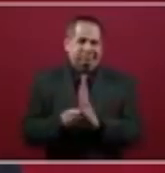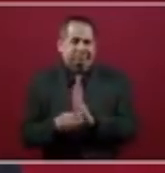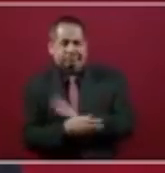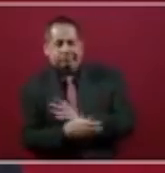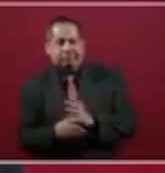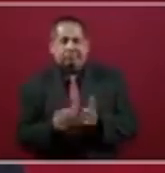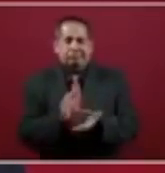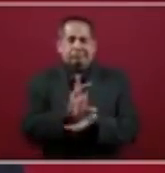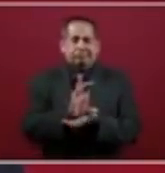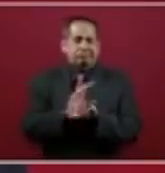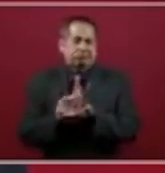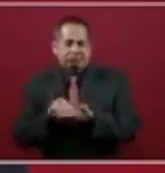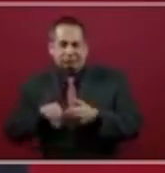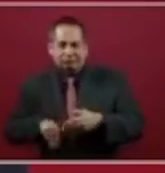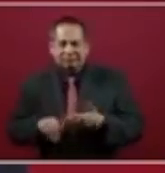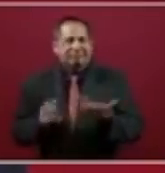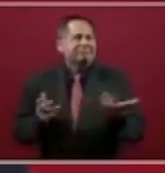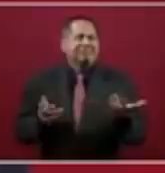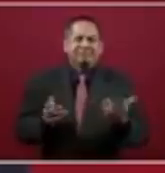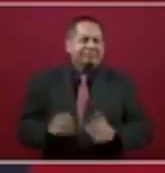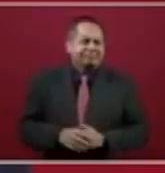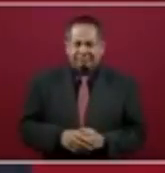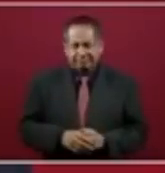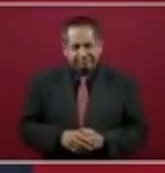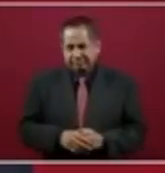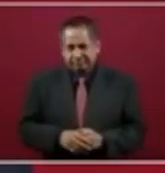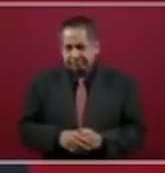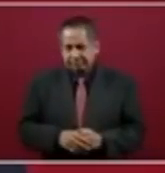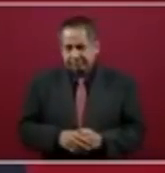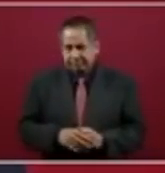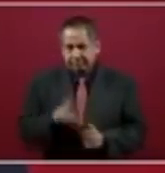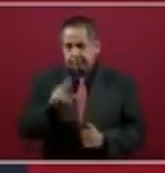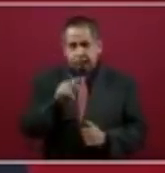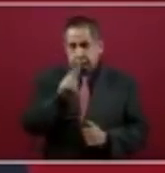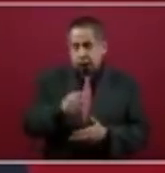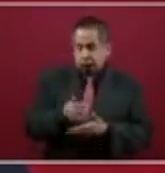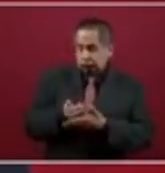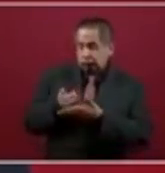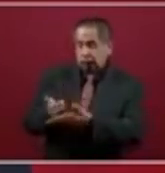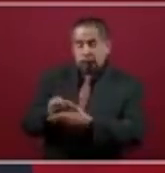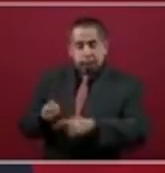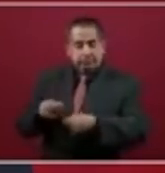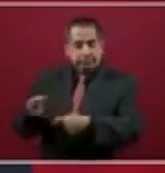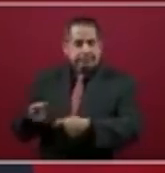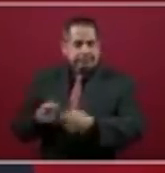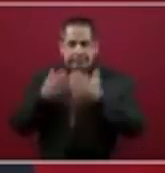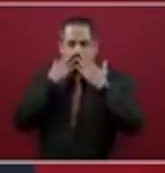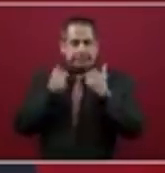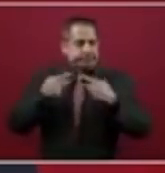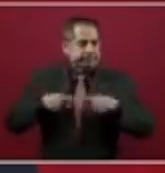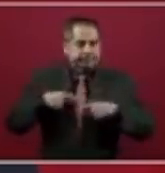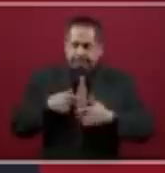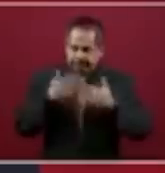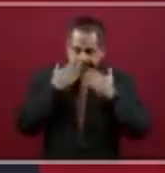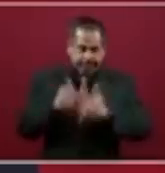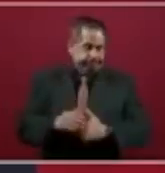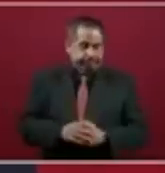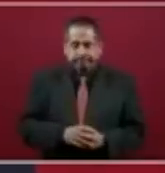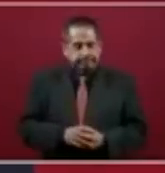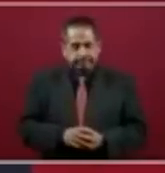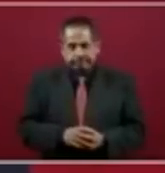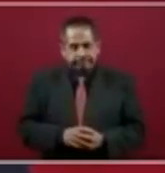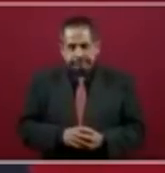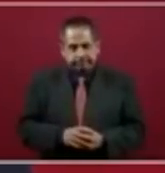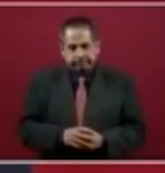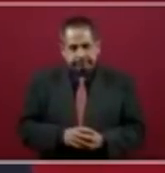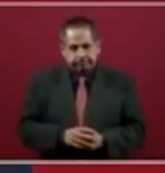El presidente Andrés Manuel López Obrador confirmó que se trata de migrantes las personas desaparecidas en San Fernando, Tamaulipas. Acerca